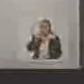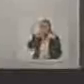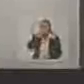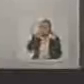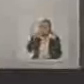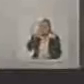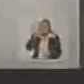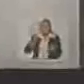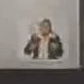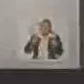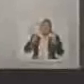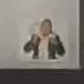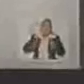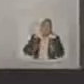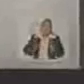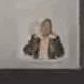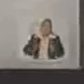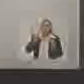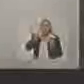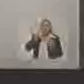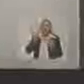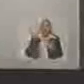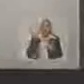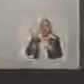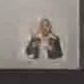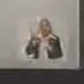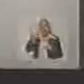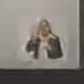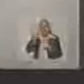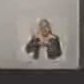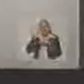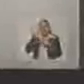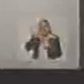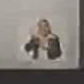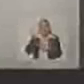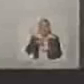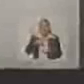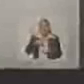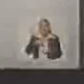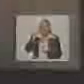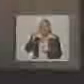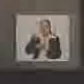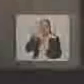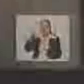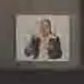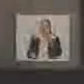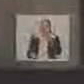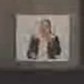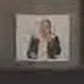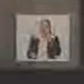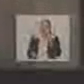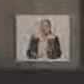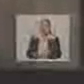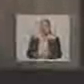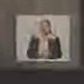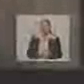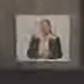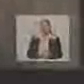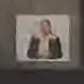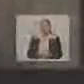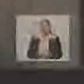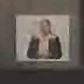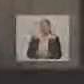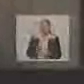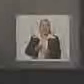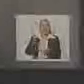vivir tranquila y en paz. Y yo quiero servirte para lograr ese objetivo. Muchas gracias. Gracias. Como lo habíamos comprometido,